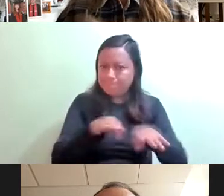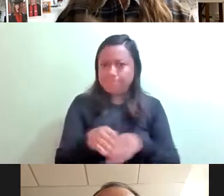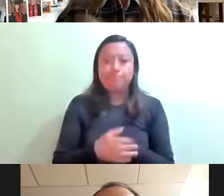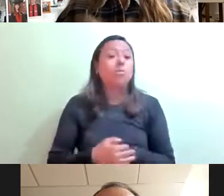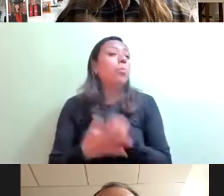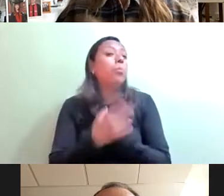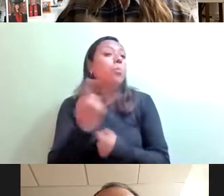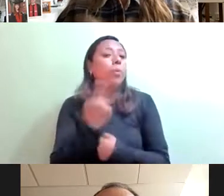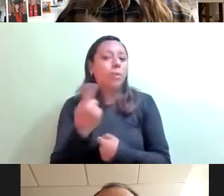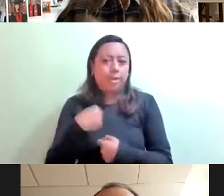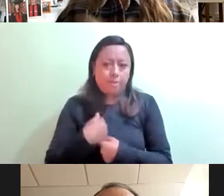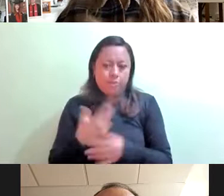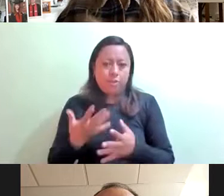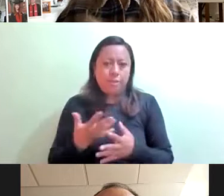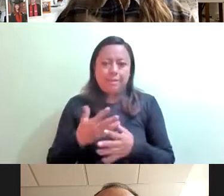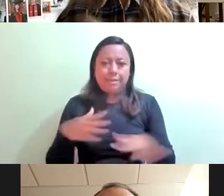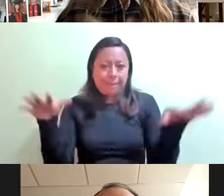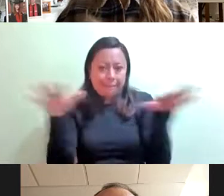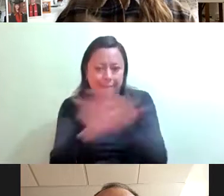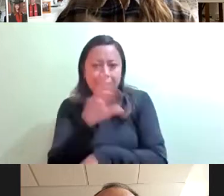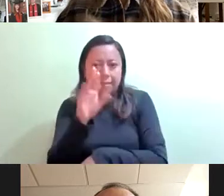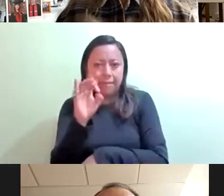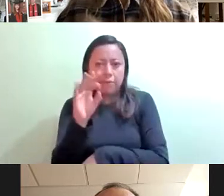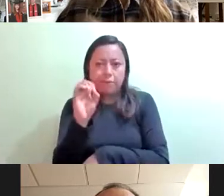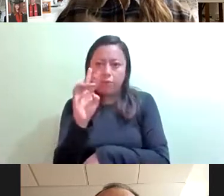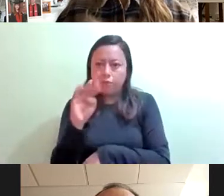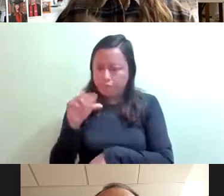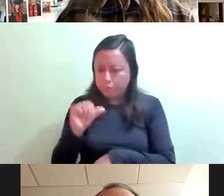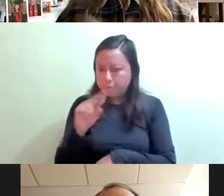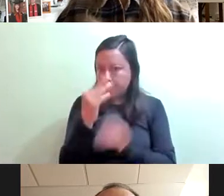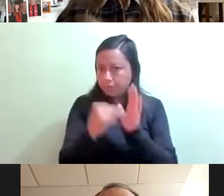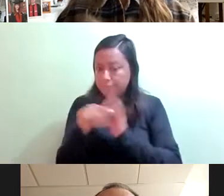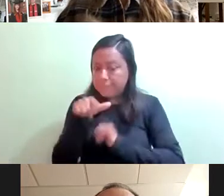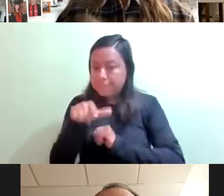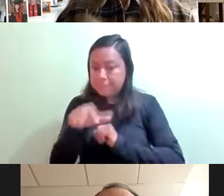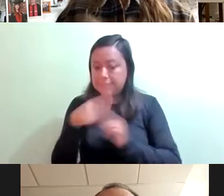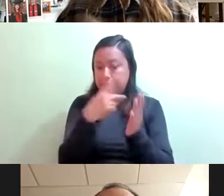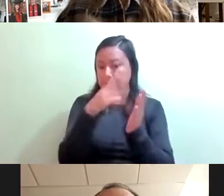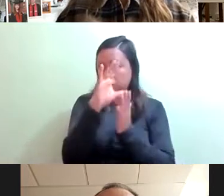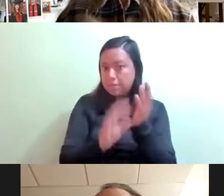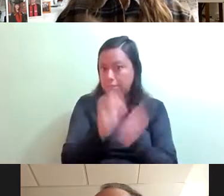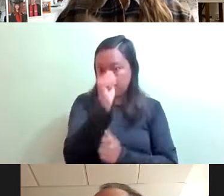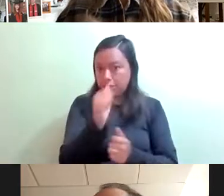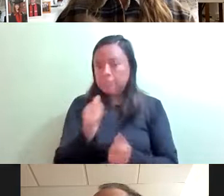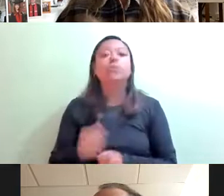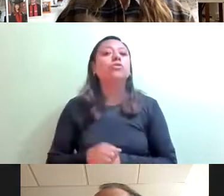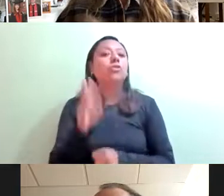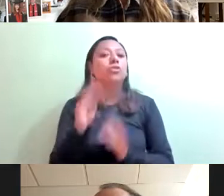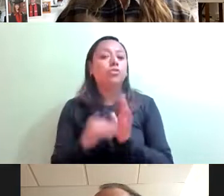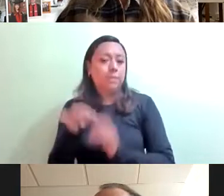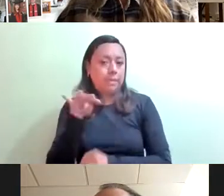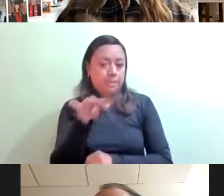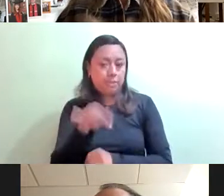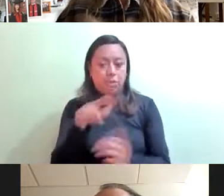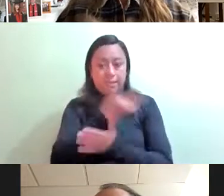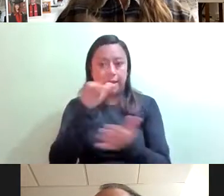coincidido la reforma 2017 a la Constitución 2019 a la Ley Federal